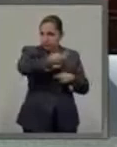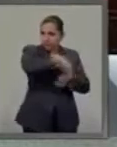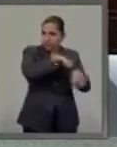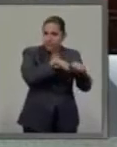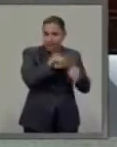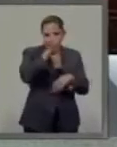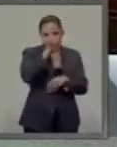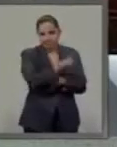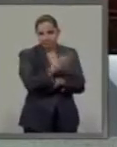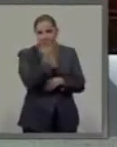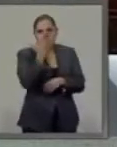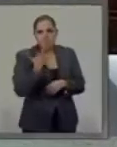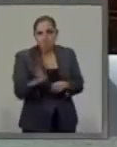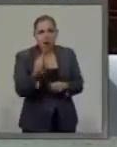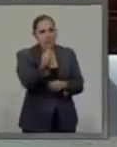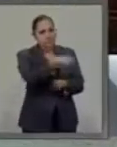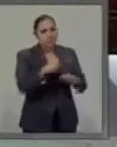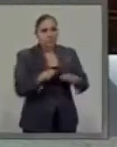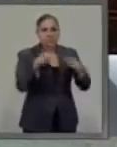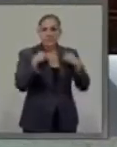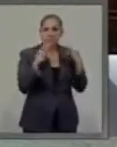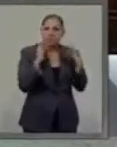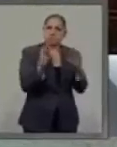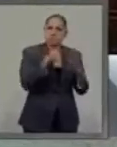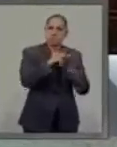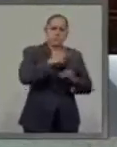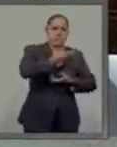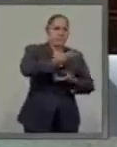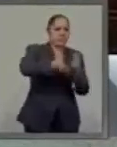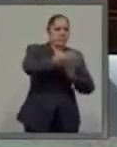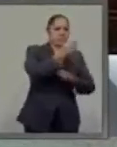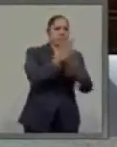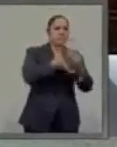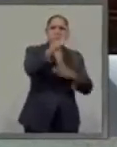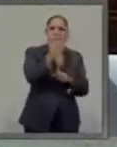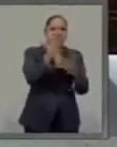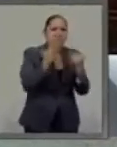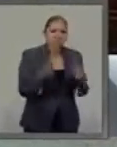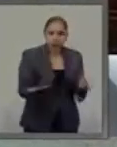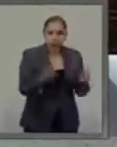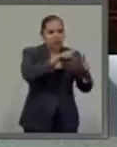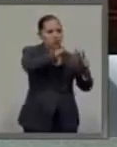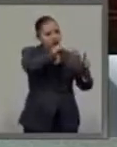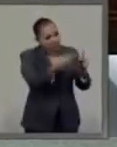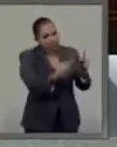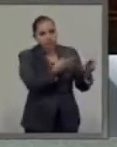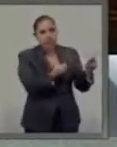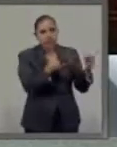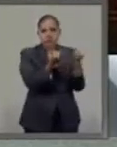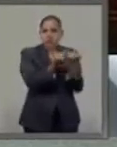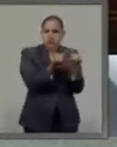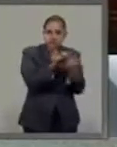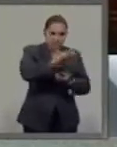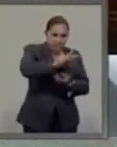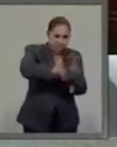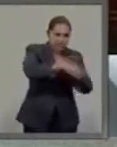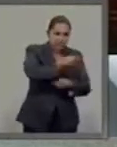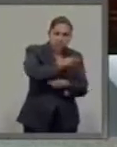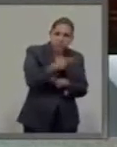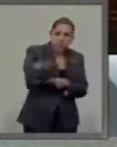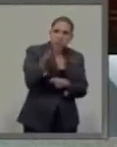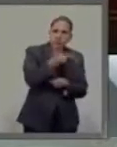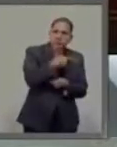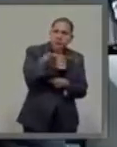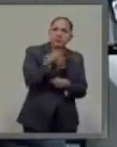vida digna y condenando a sus hijos a la pobreza, el desarraigo y la delincuencia. Solo se explica que